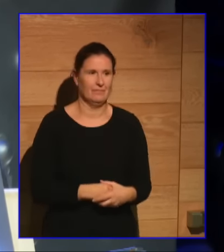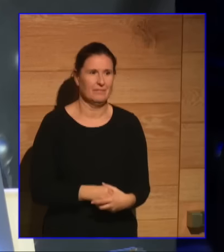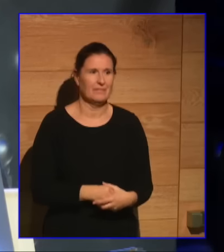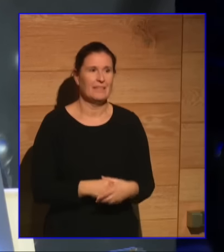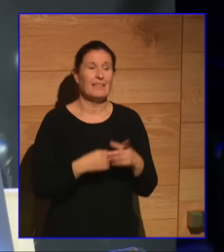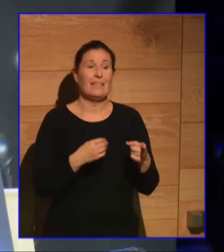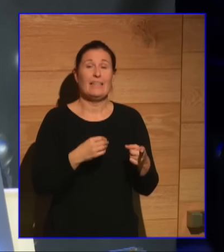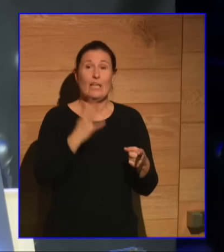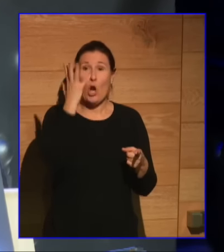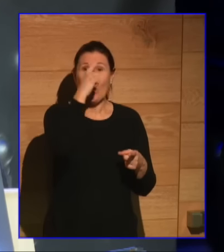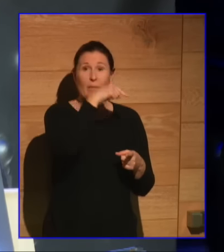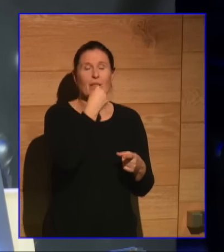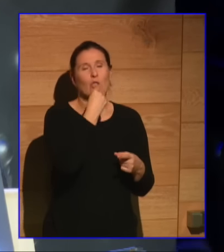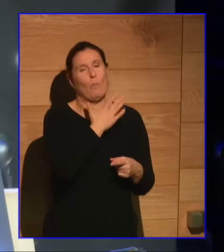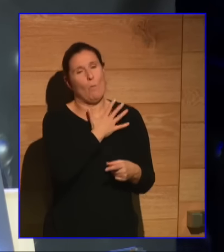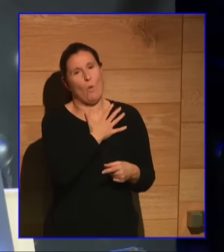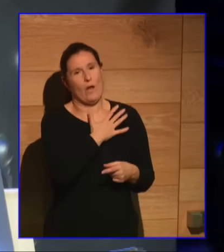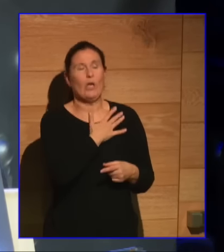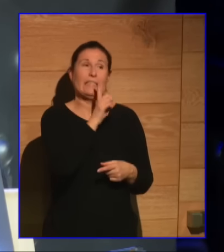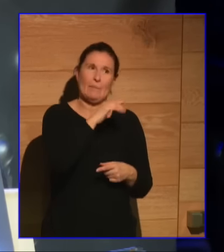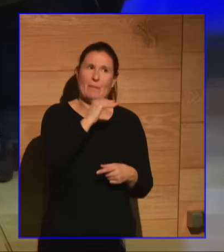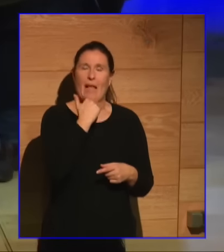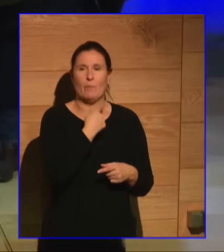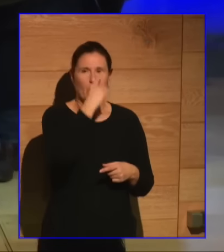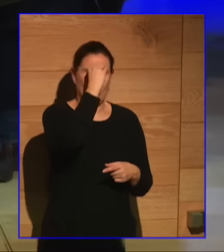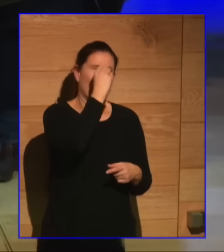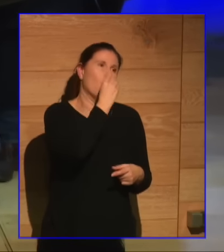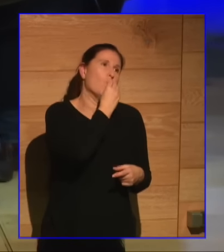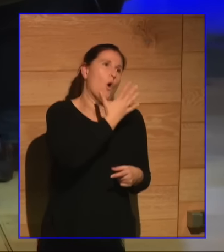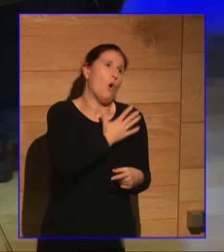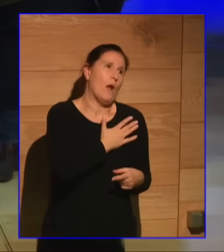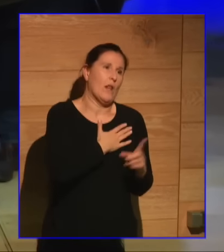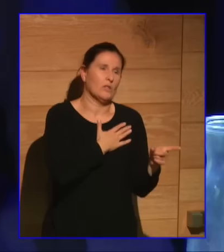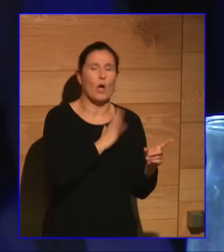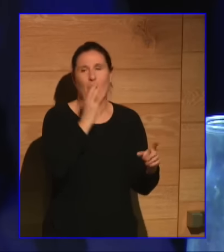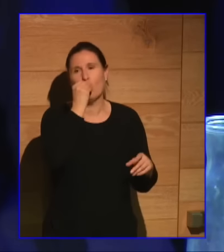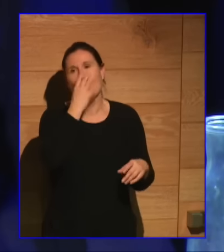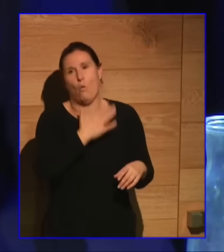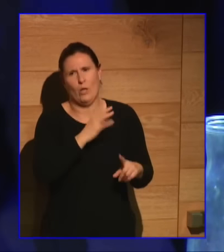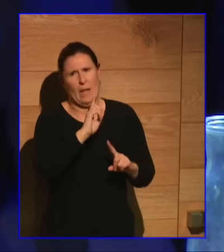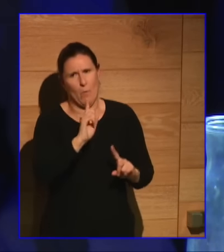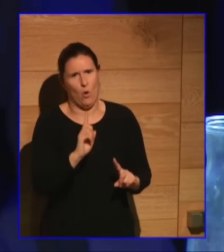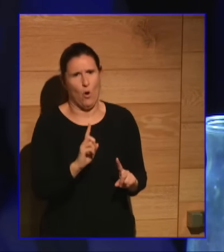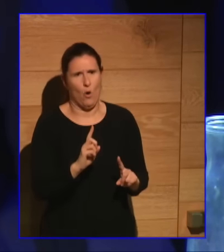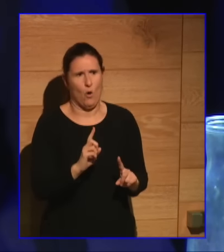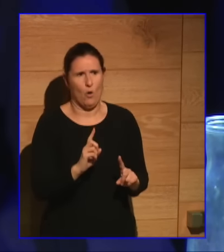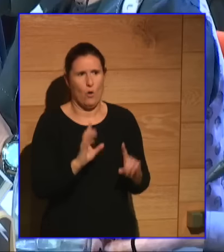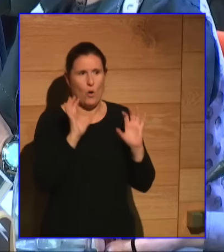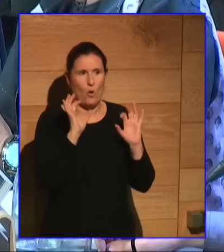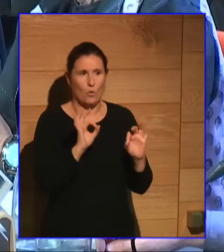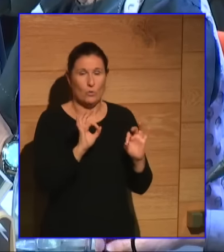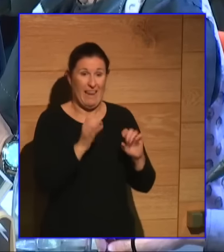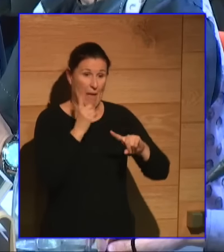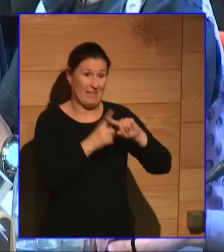que los americanos sean tan buenines después, aunque hay también malos, pero sean tan buenines los americanos. Hombre, tampoco son muy buenos. Hombre, ¿eh? buenines era concretamente la mitad del